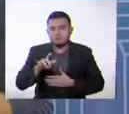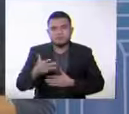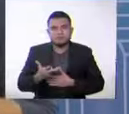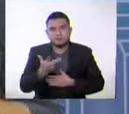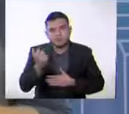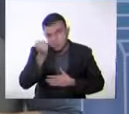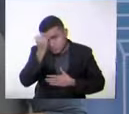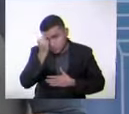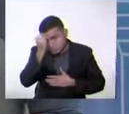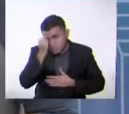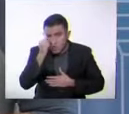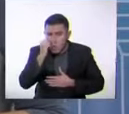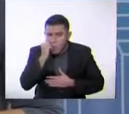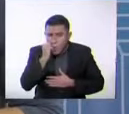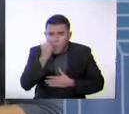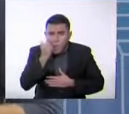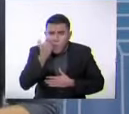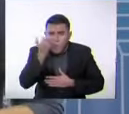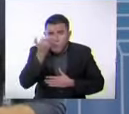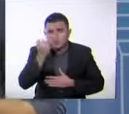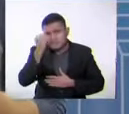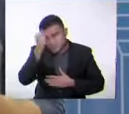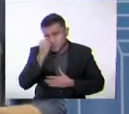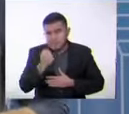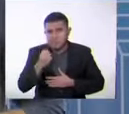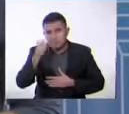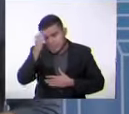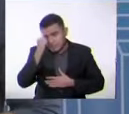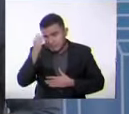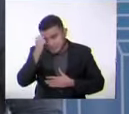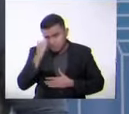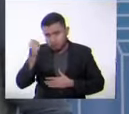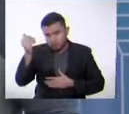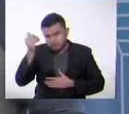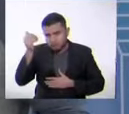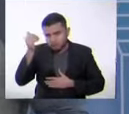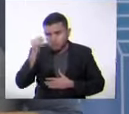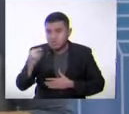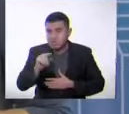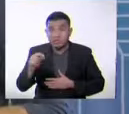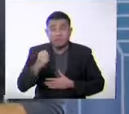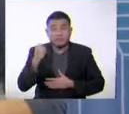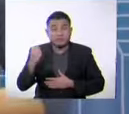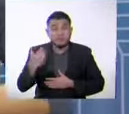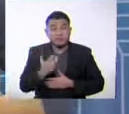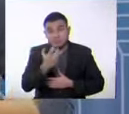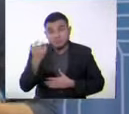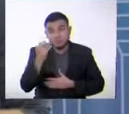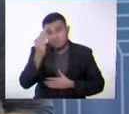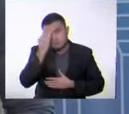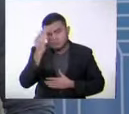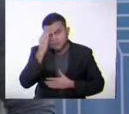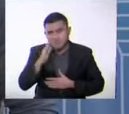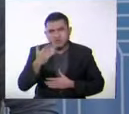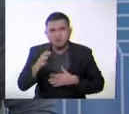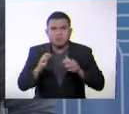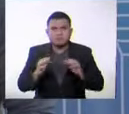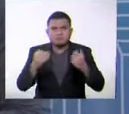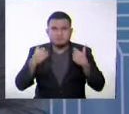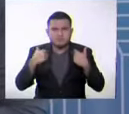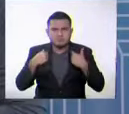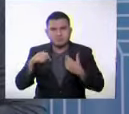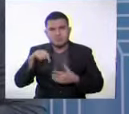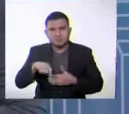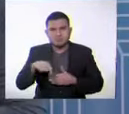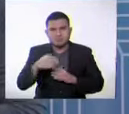desde chiquitos y los vamos conociendo y se nos van inculcando, y es ahí la importancia de conocer de qué manera tiene que ir caminando esto, porque a